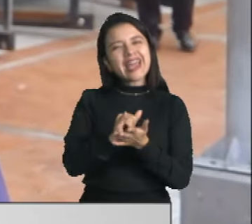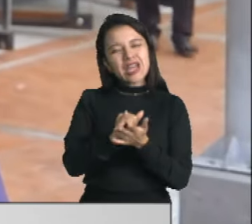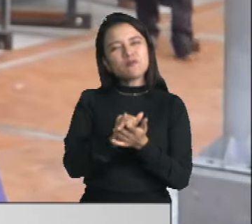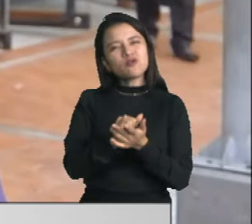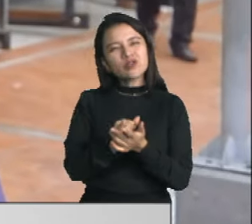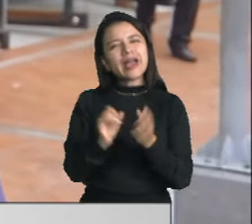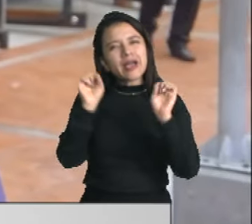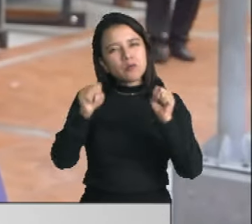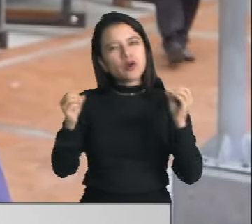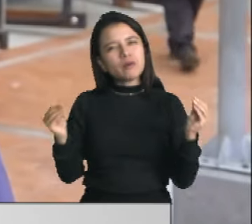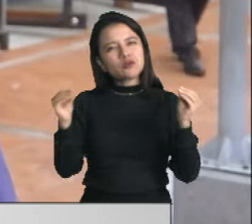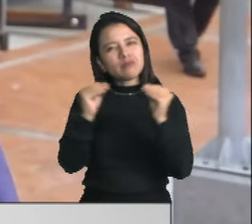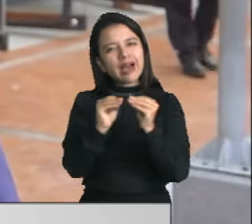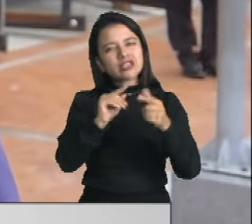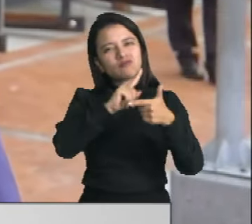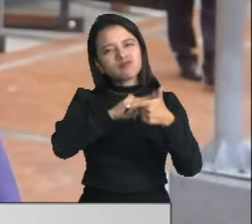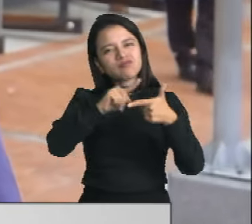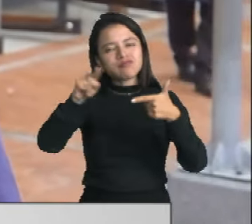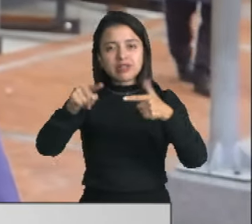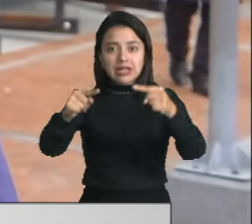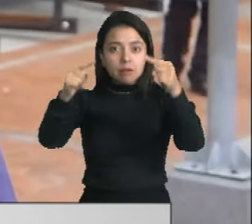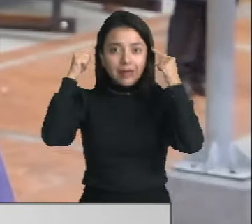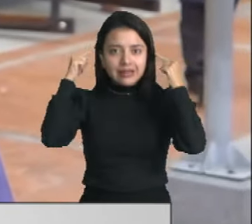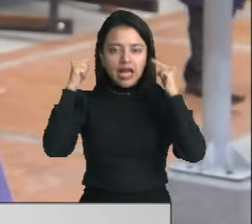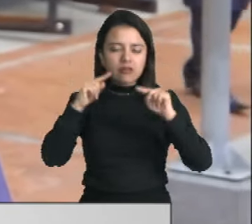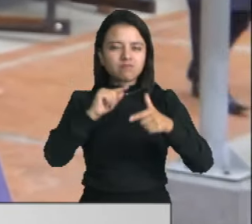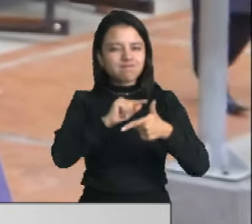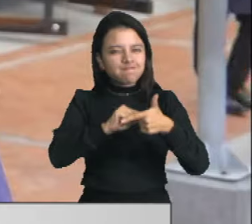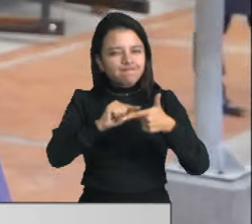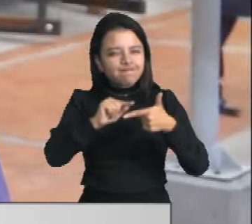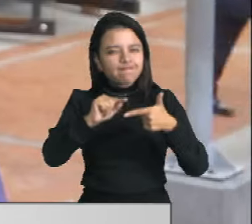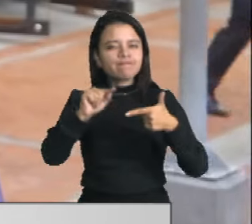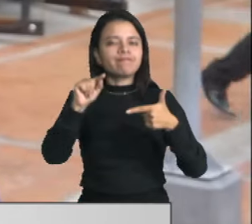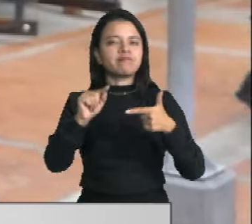crecer. Estamos cada año proponiendo que